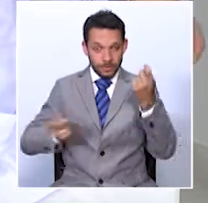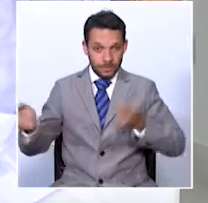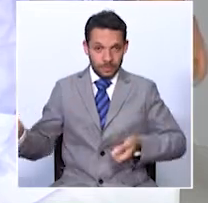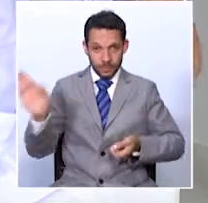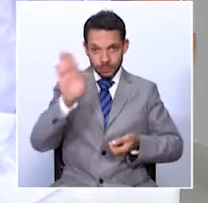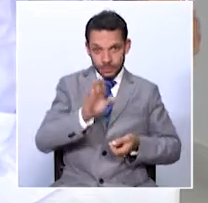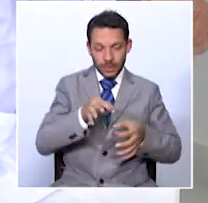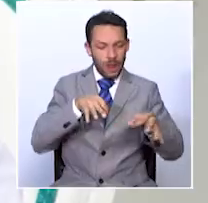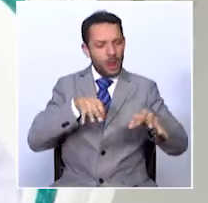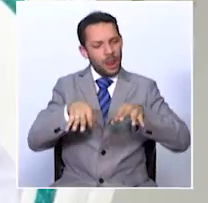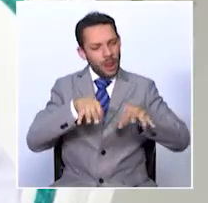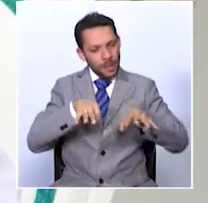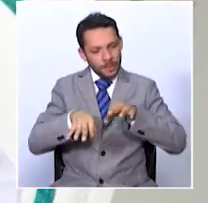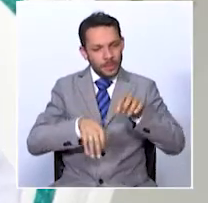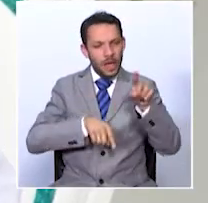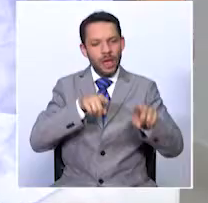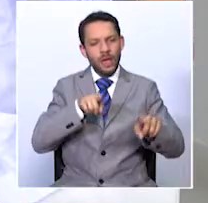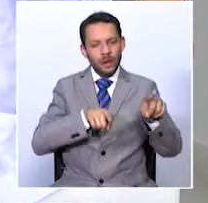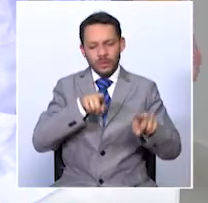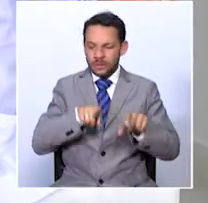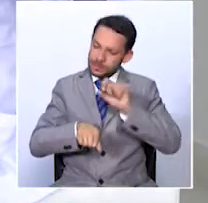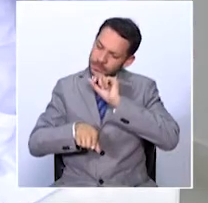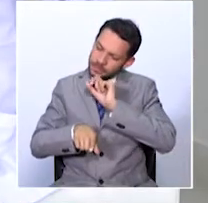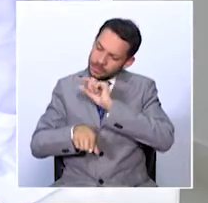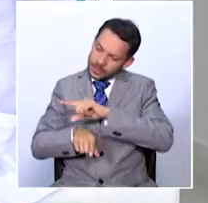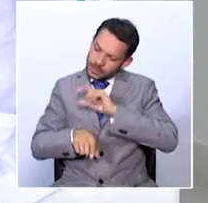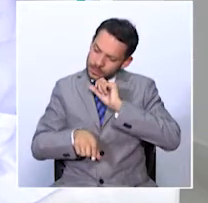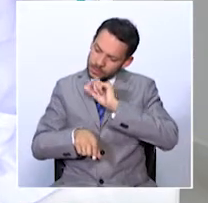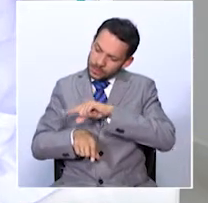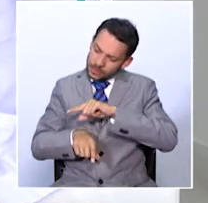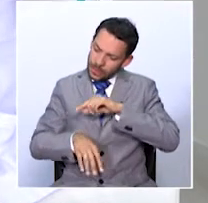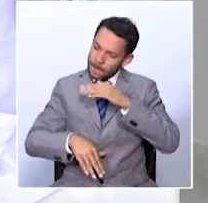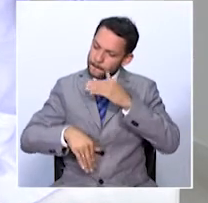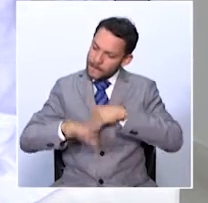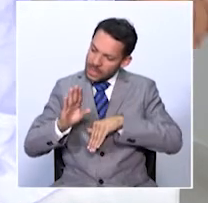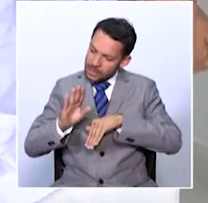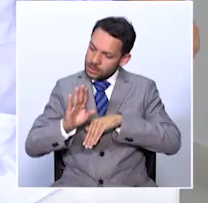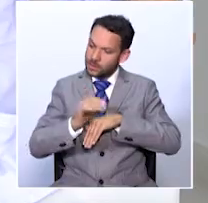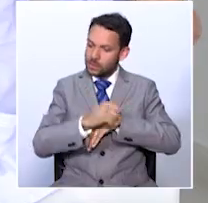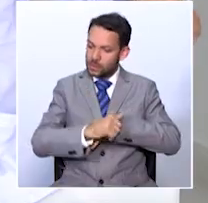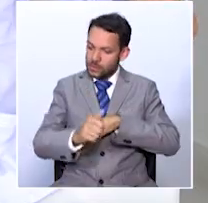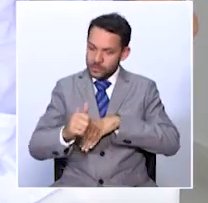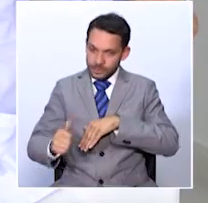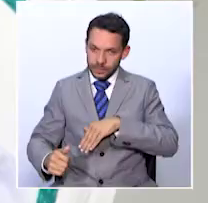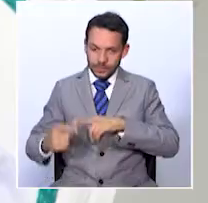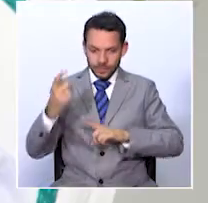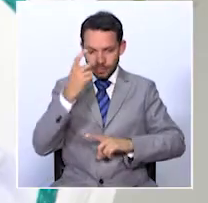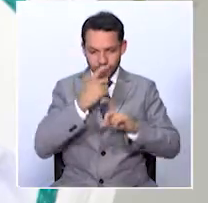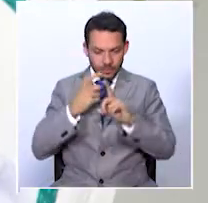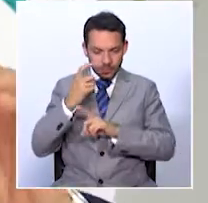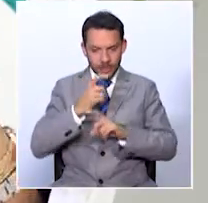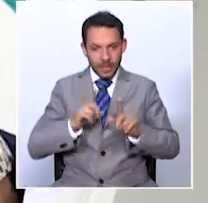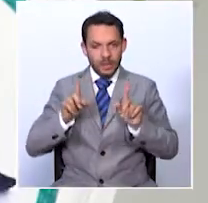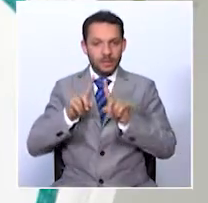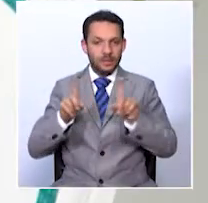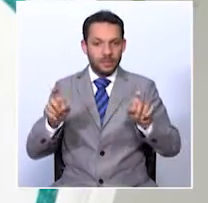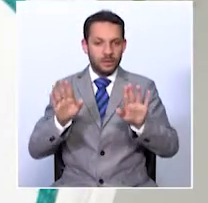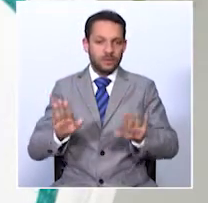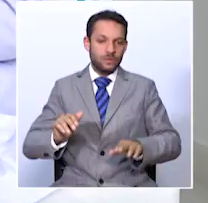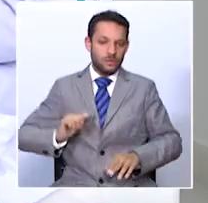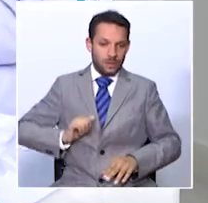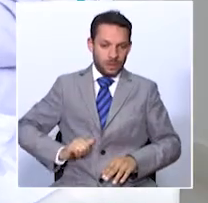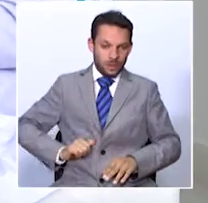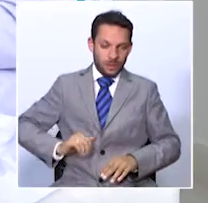de resolver una serie de inquietudes, que es lo que ustedes más tienen ahí en su cabeza referente a la cirugía plástica, para hablar